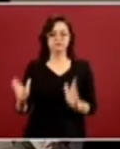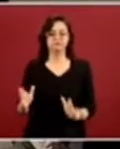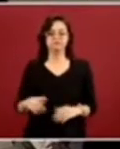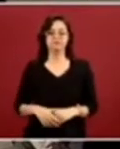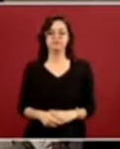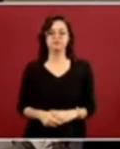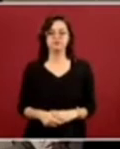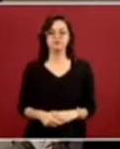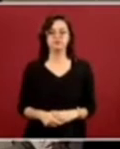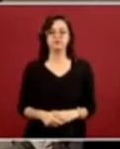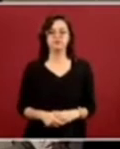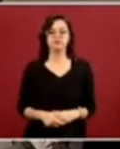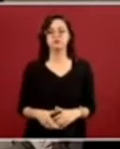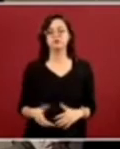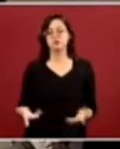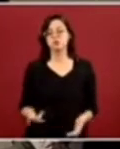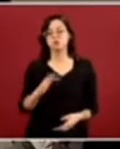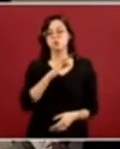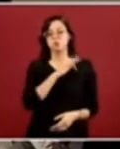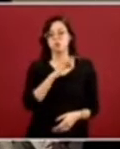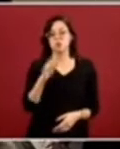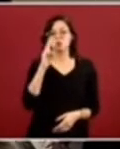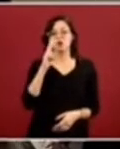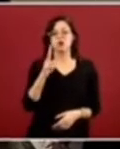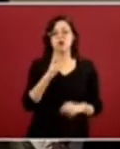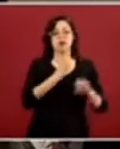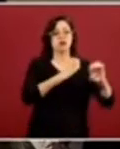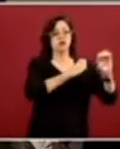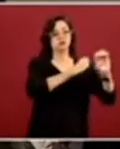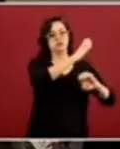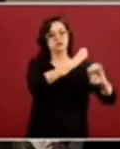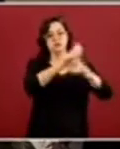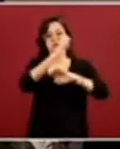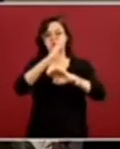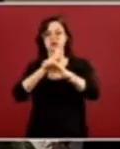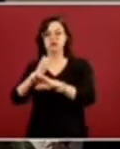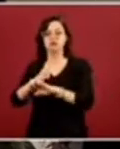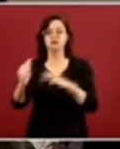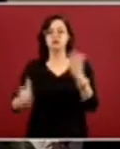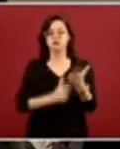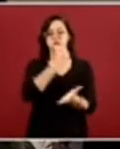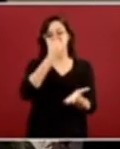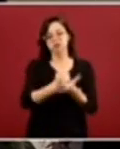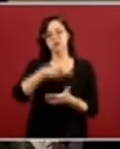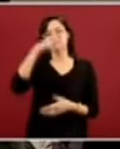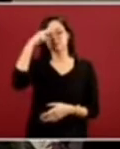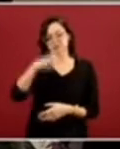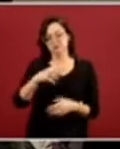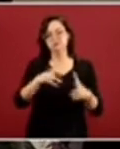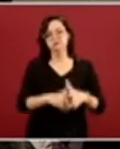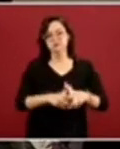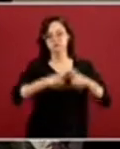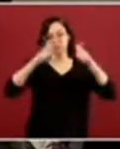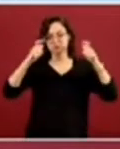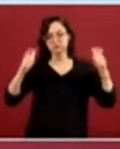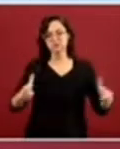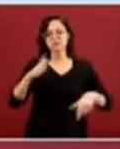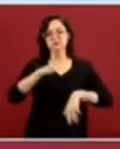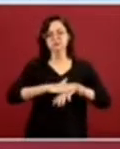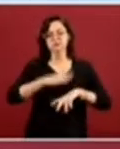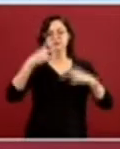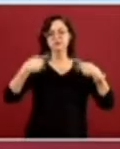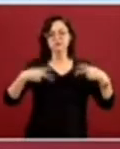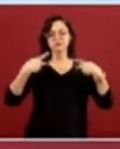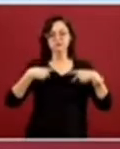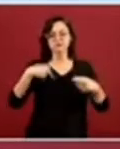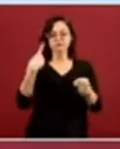Aquí se ve la distribución de casos por entidad federativa, con la Ciudad de México teniendo esta mayor participación.